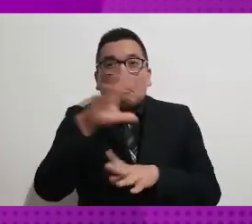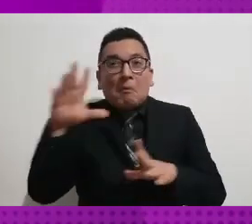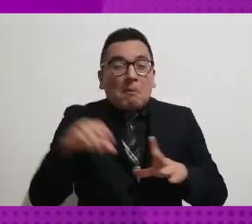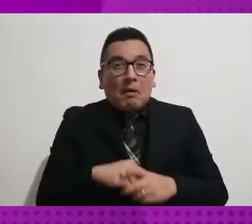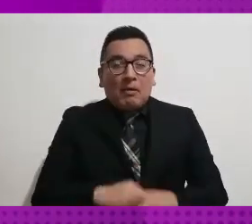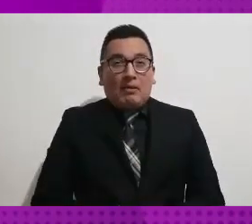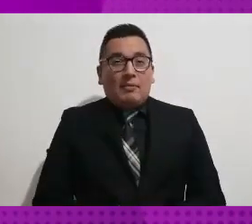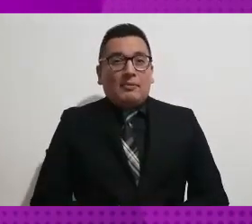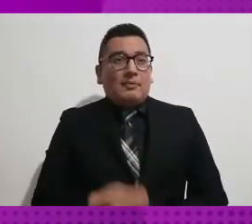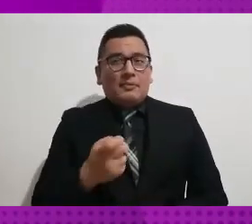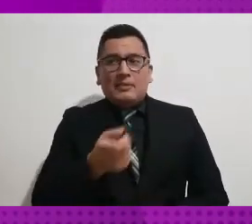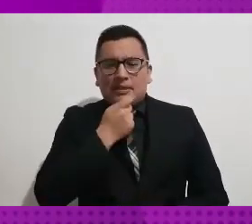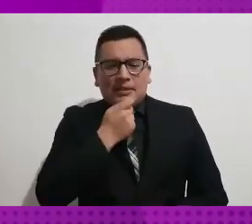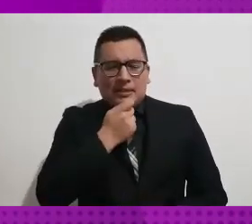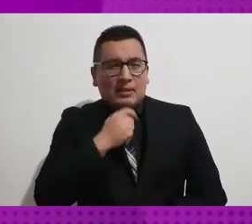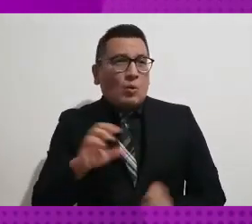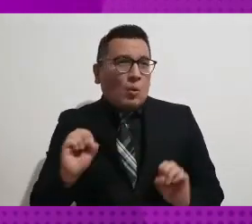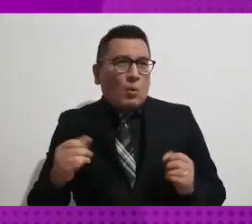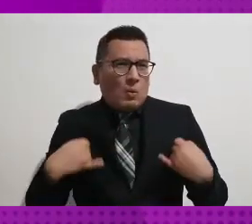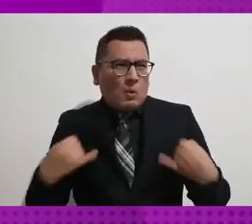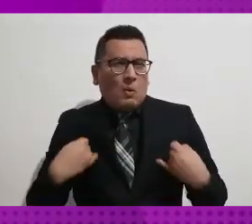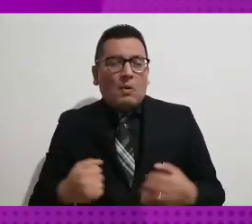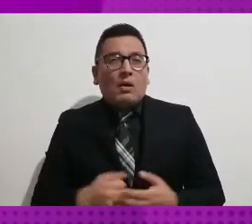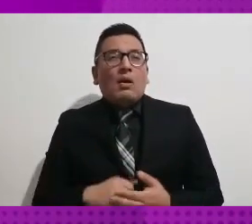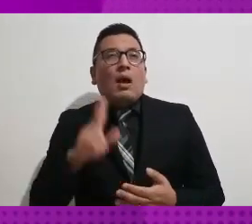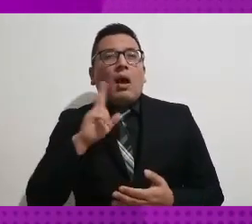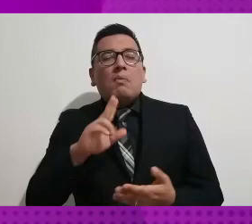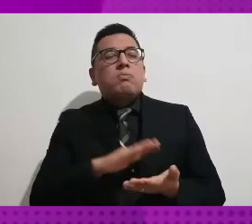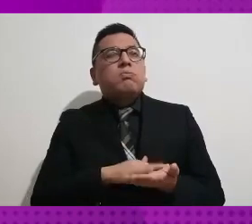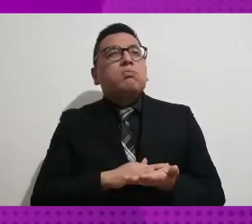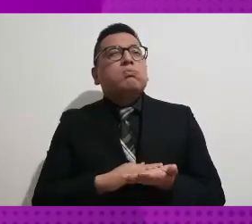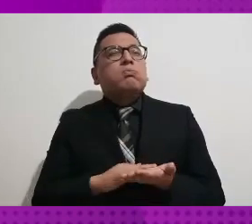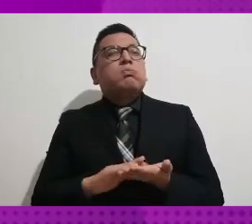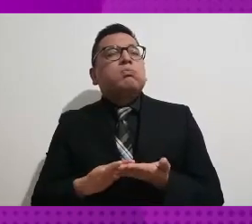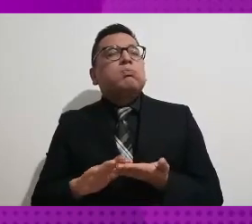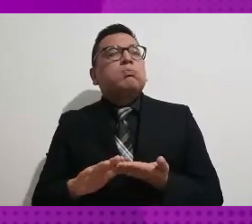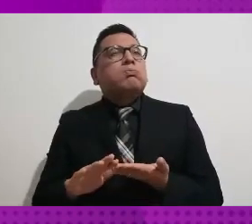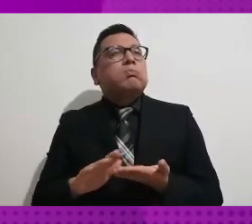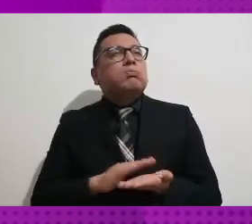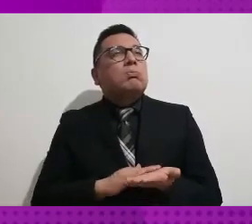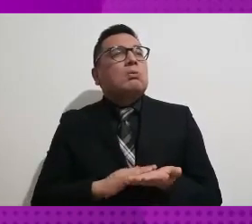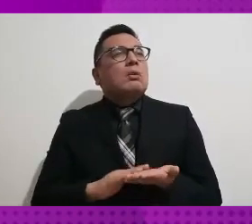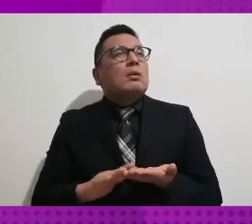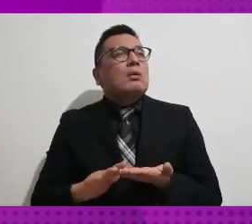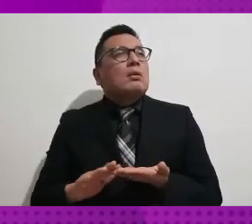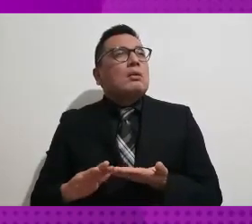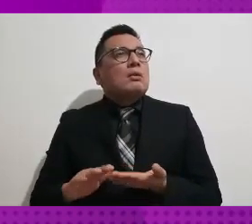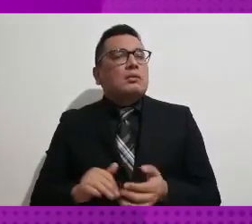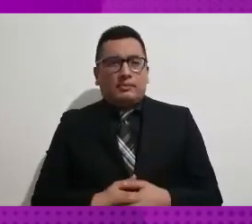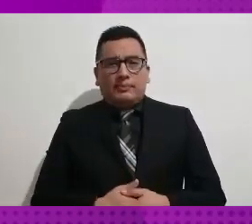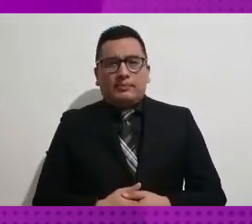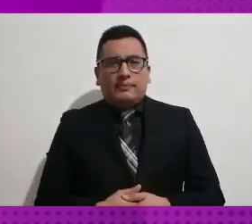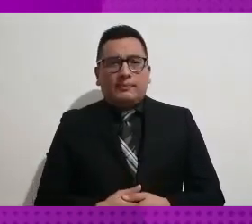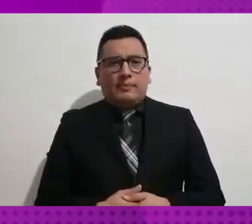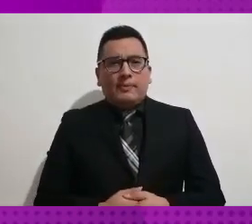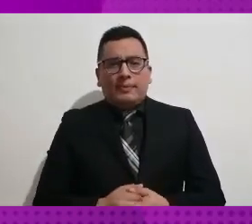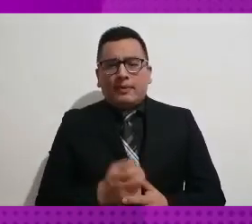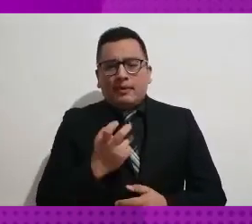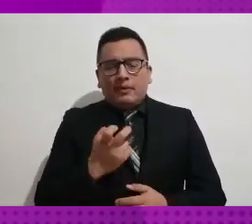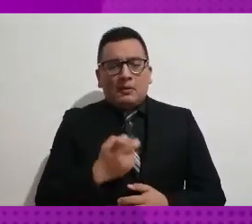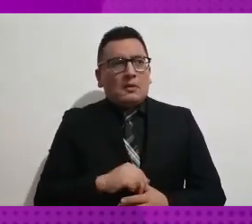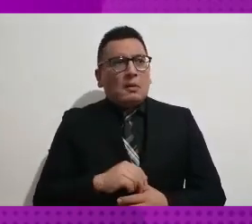de que el niño, el joven, esté leyendo en su código natural y además